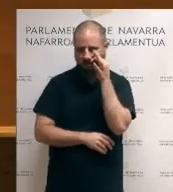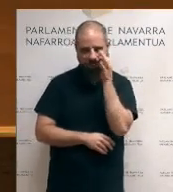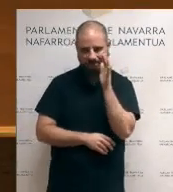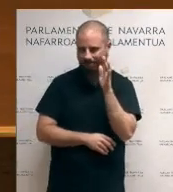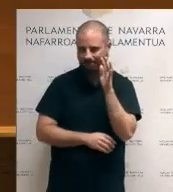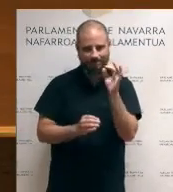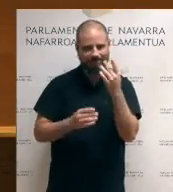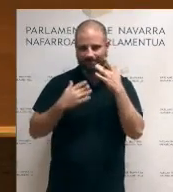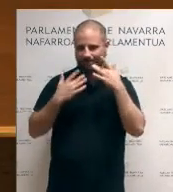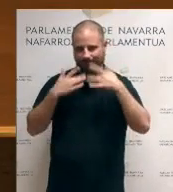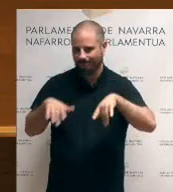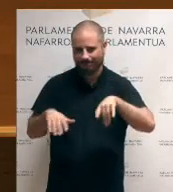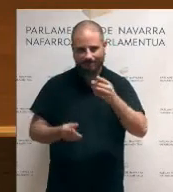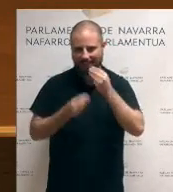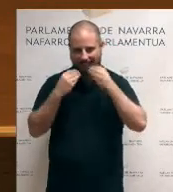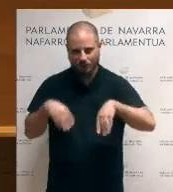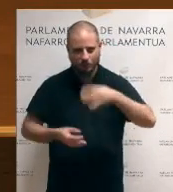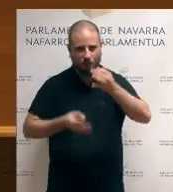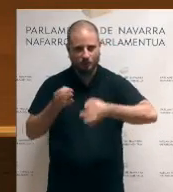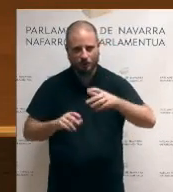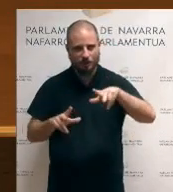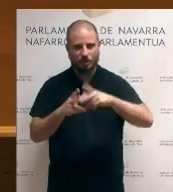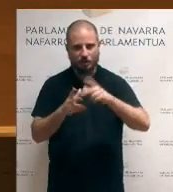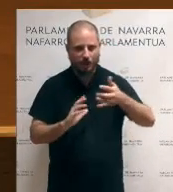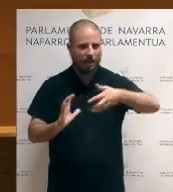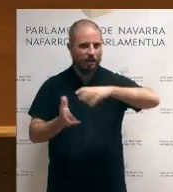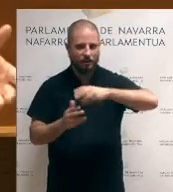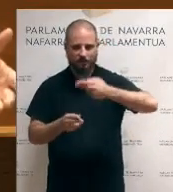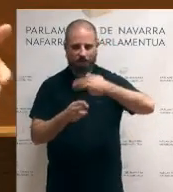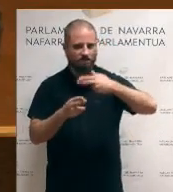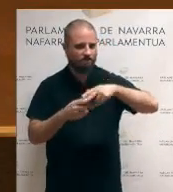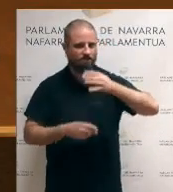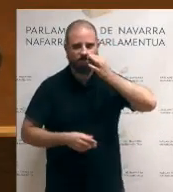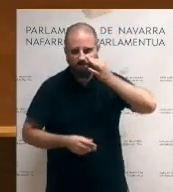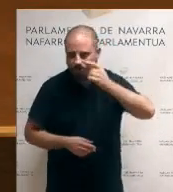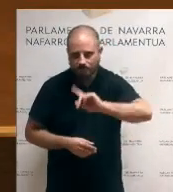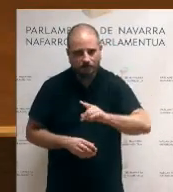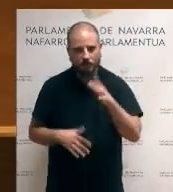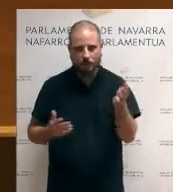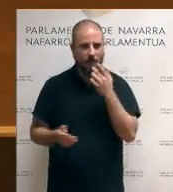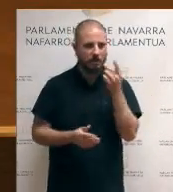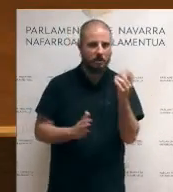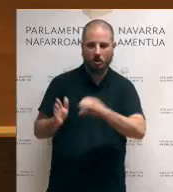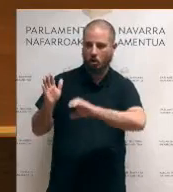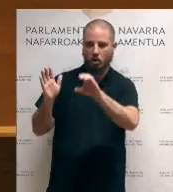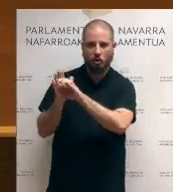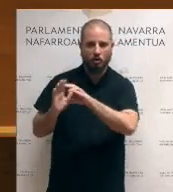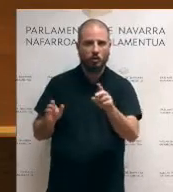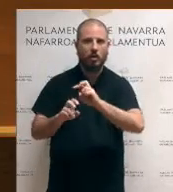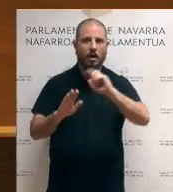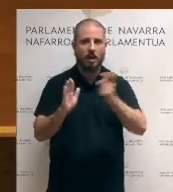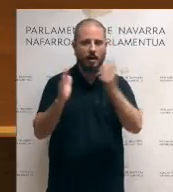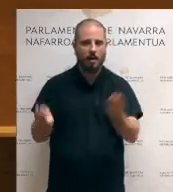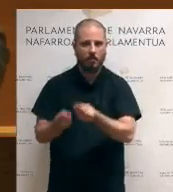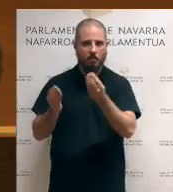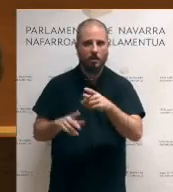natural, histórica, jurídica, social, geográfica, política y que están vulnerando leyes como la Constitución, la LORAZNA o la propia ley